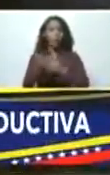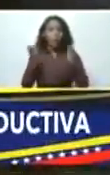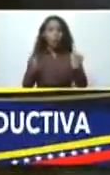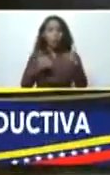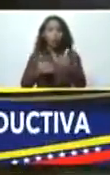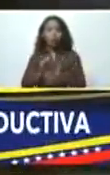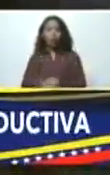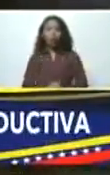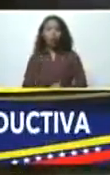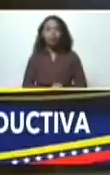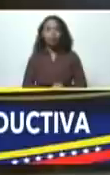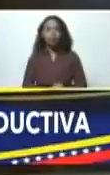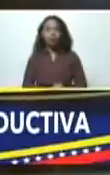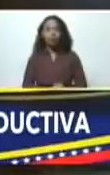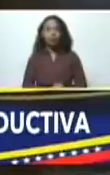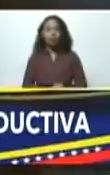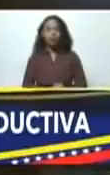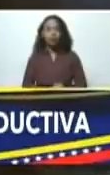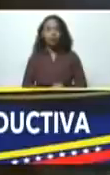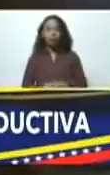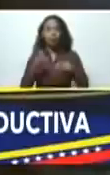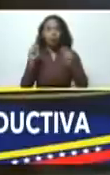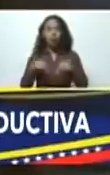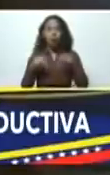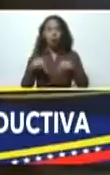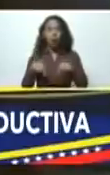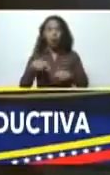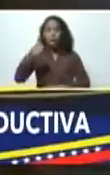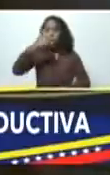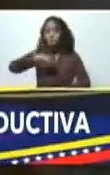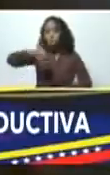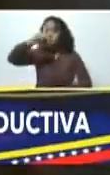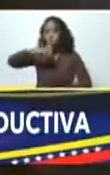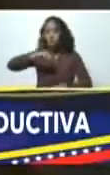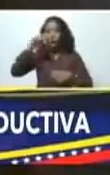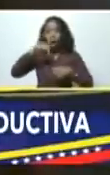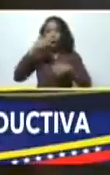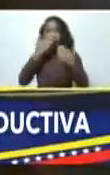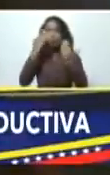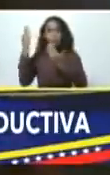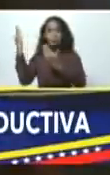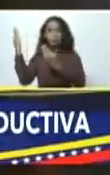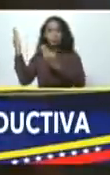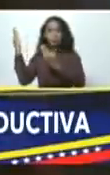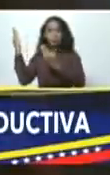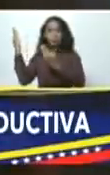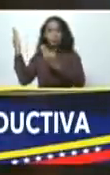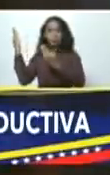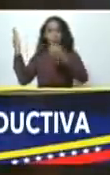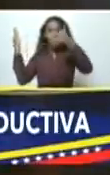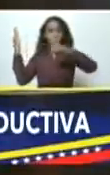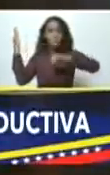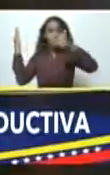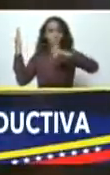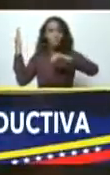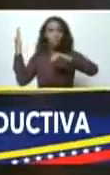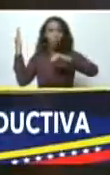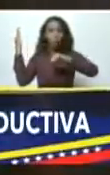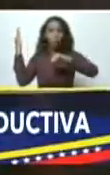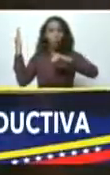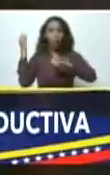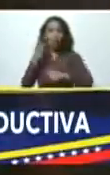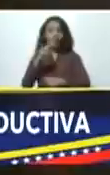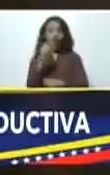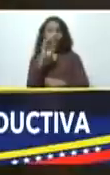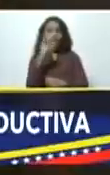¿Ah? Por aquí tenemos los helados. No te creo. ¿Helados de qué? Tenemos helado de vainilla y